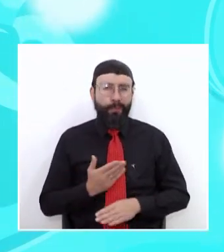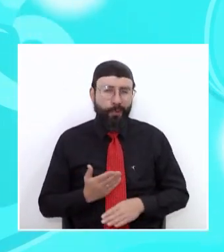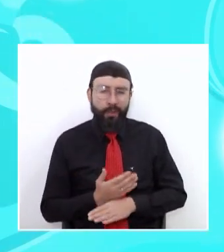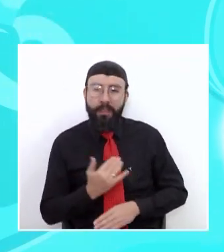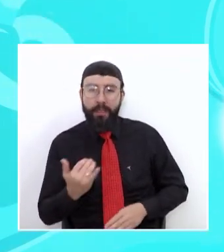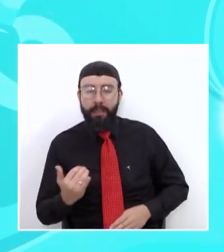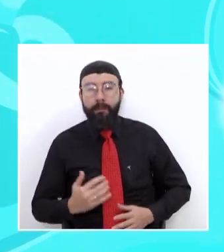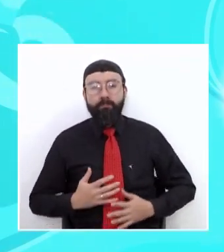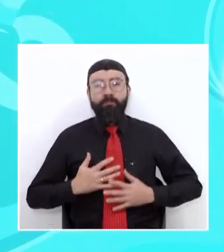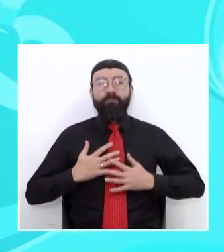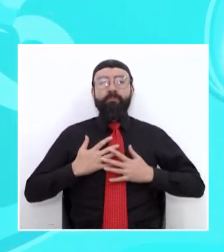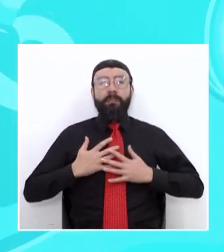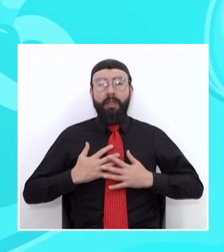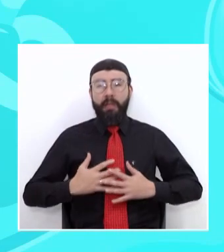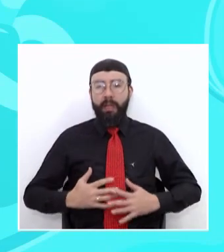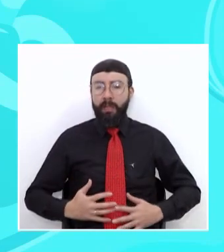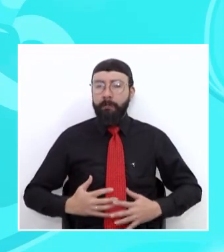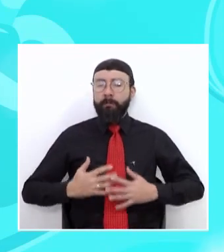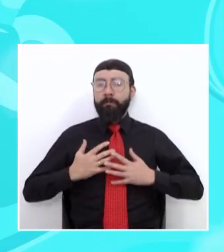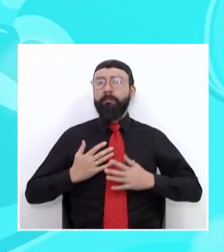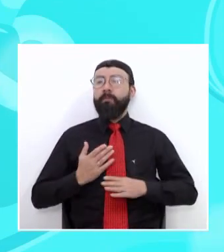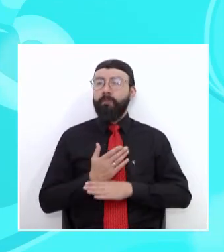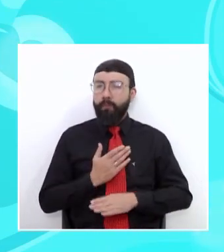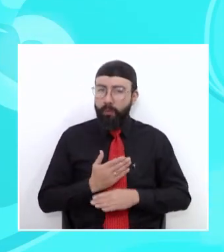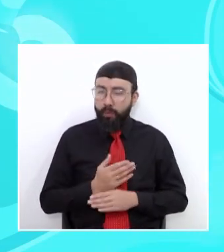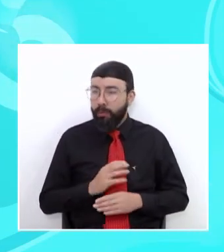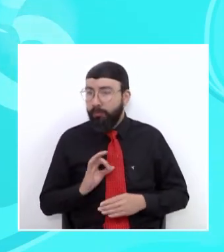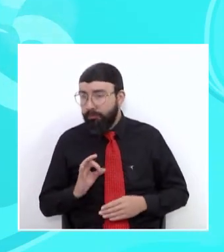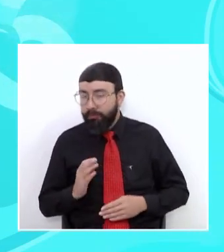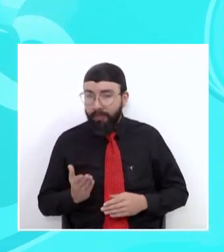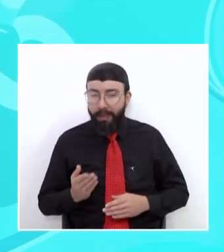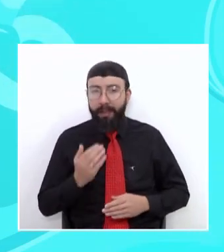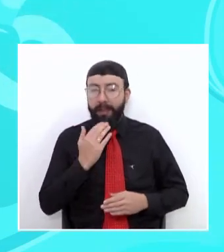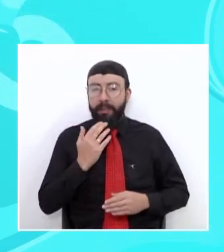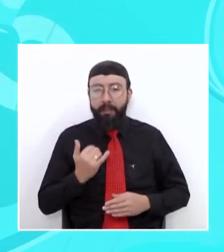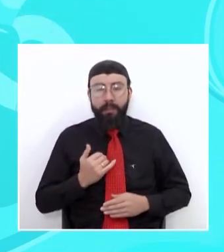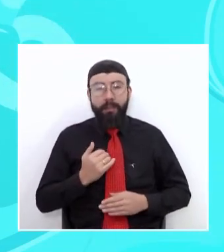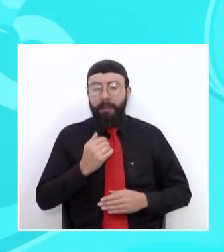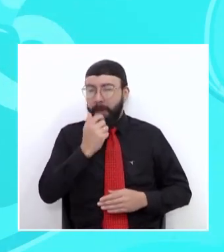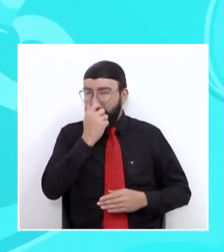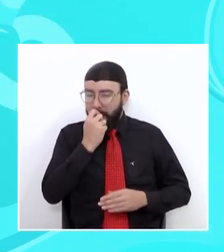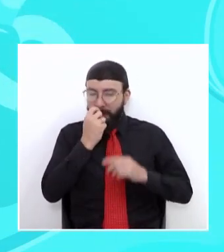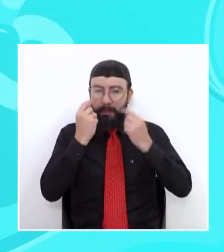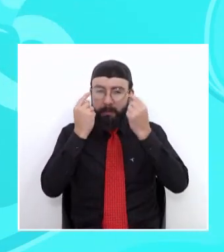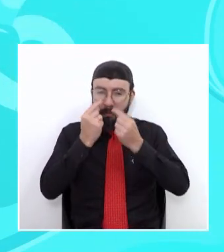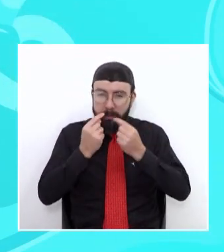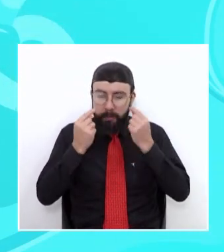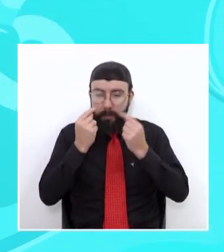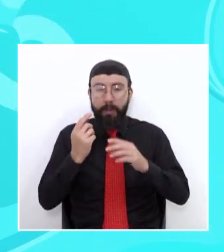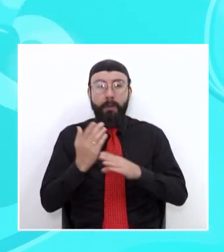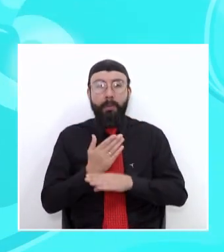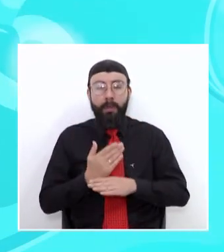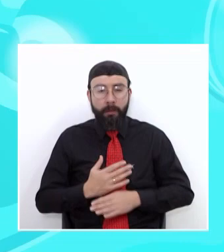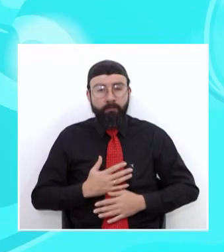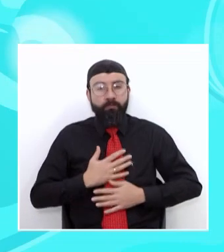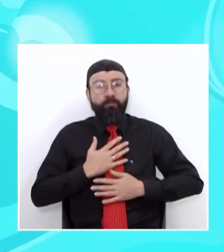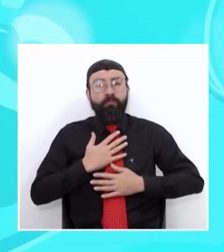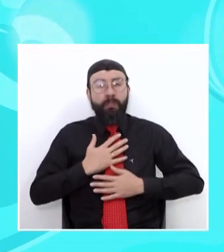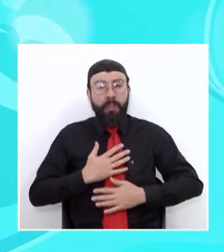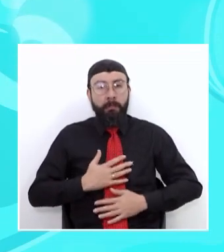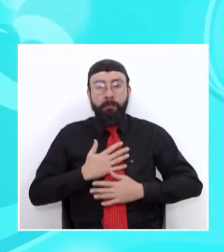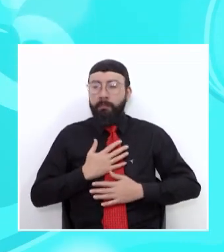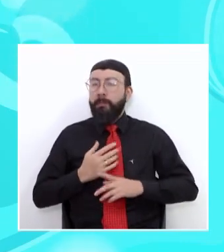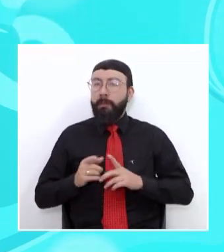de la respiración, alteraciones asociadas a la rinitis, sinusitis, problemas respiratorios, pero también al